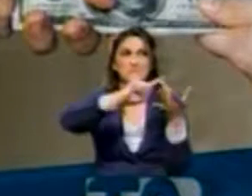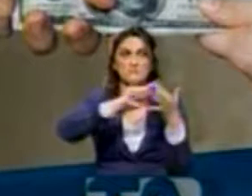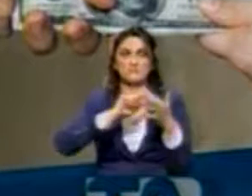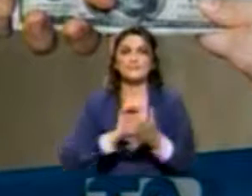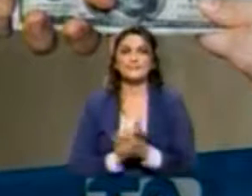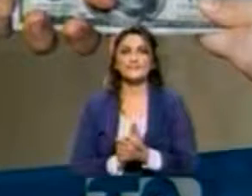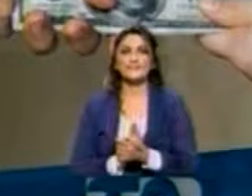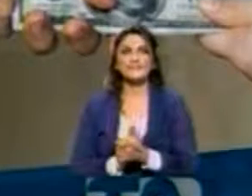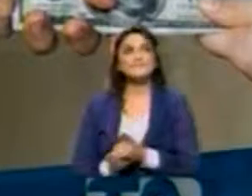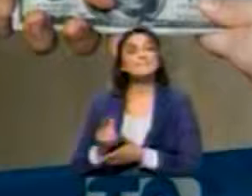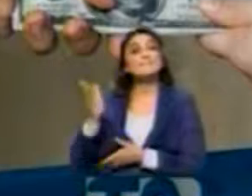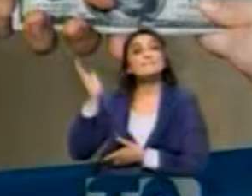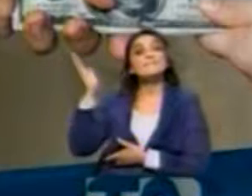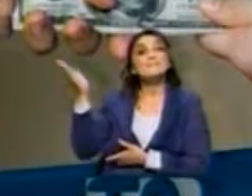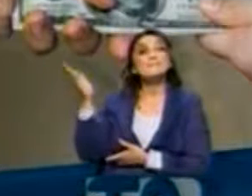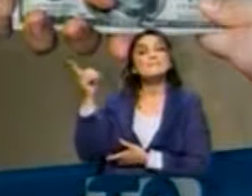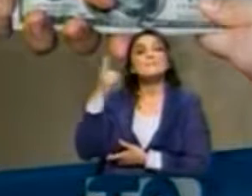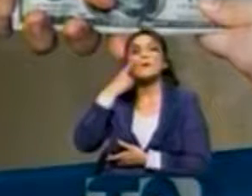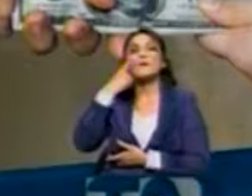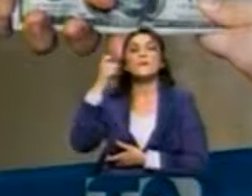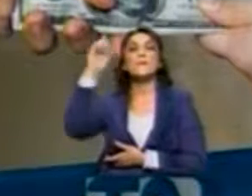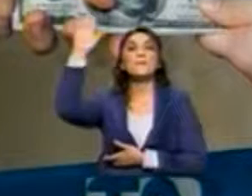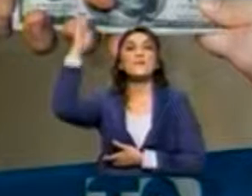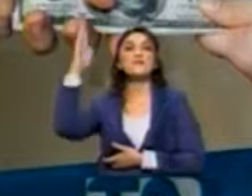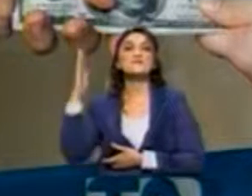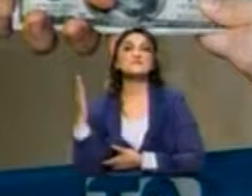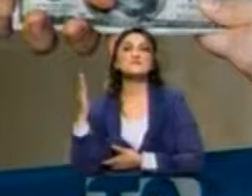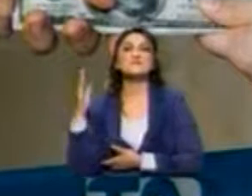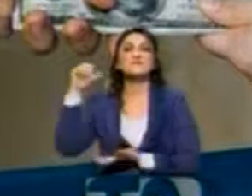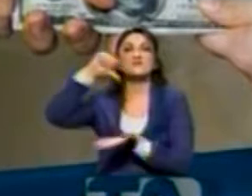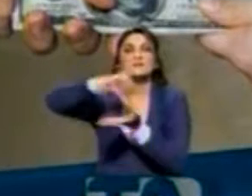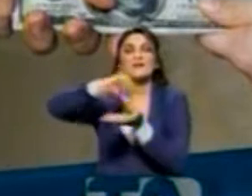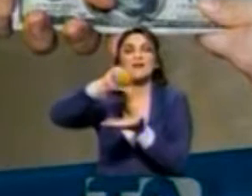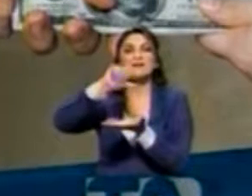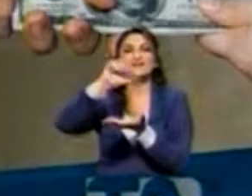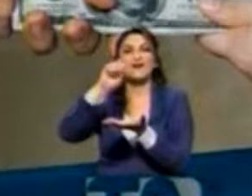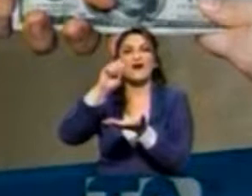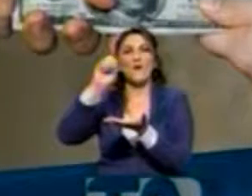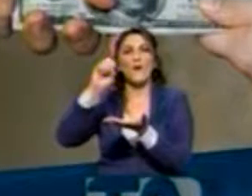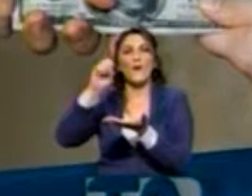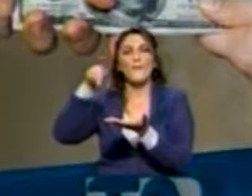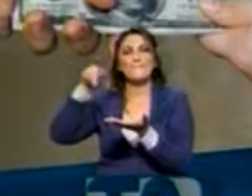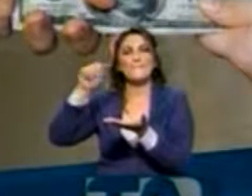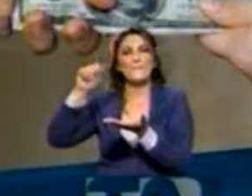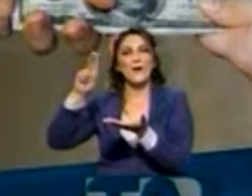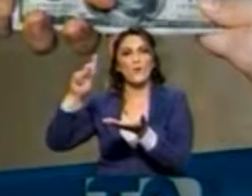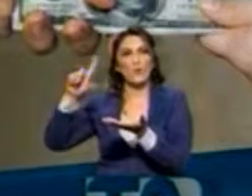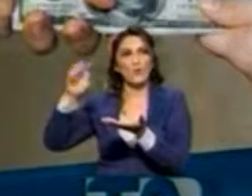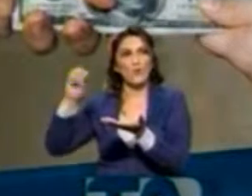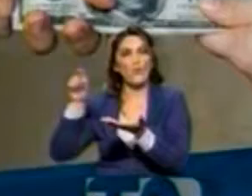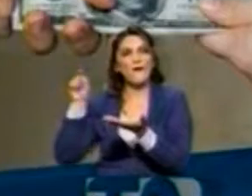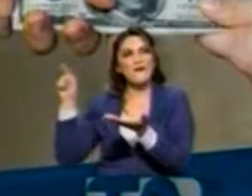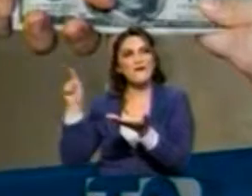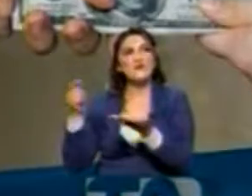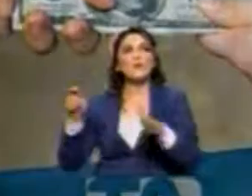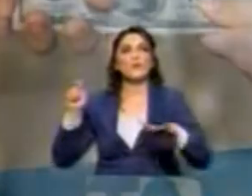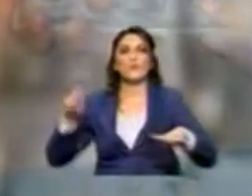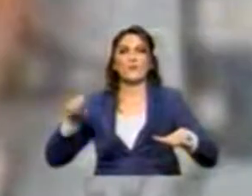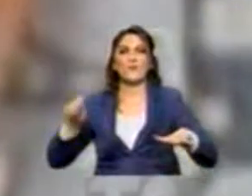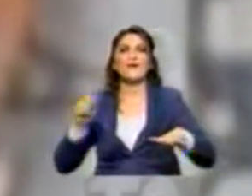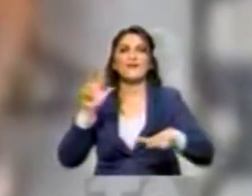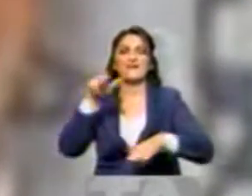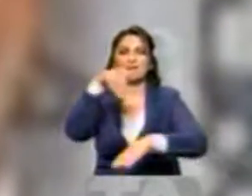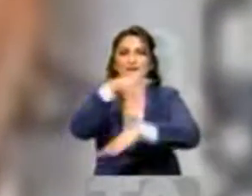desde el consulado de Ecuador en la ciudad de Sao Paulo, Brasil, el próximo jueves 5 de septiembre a las 15 horas.